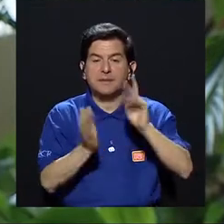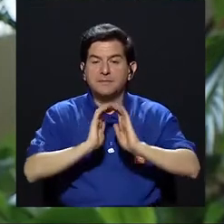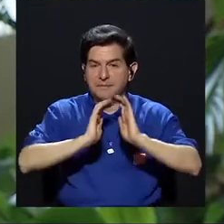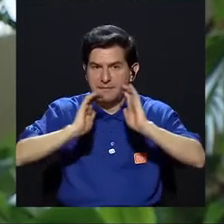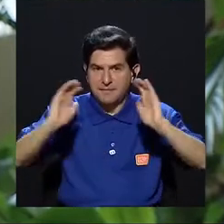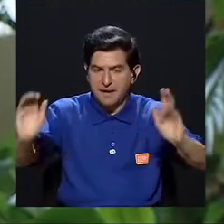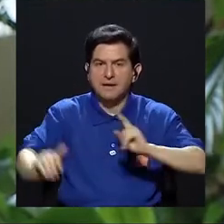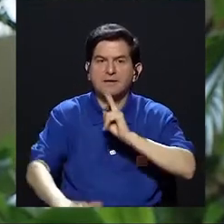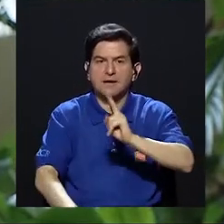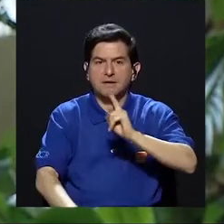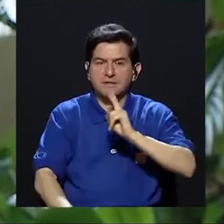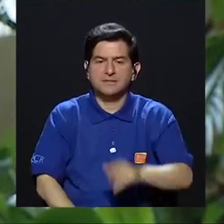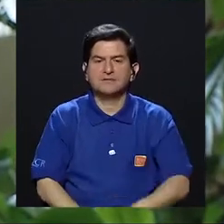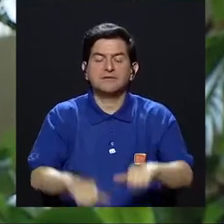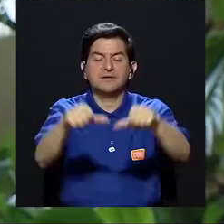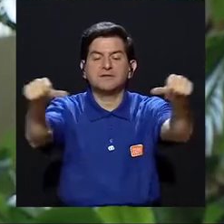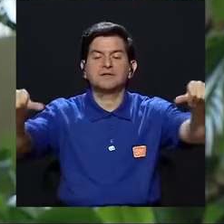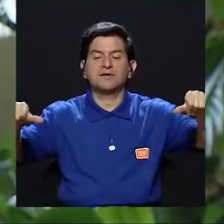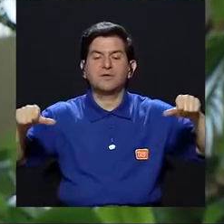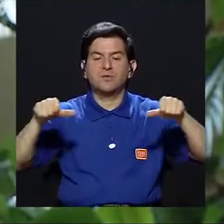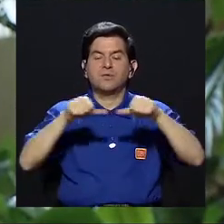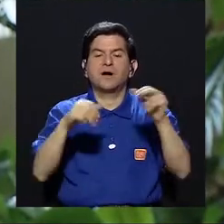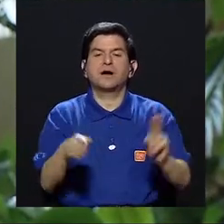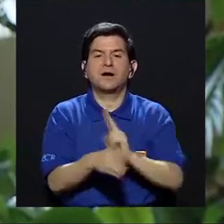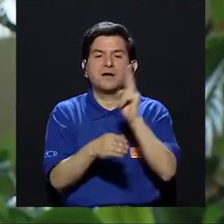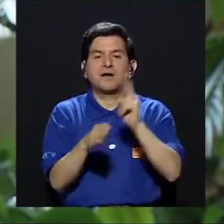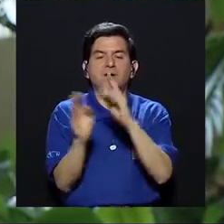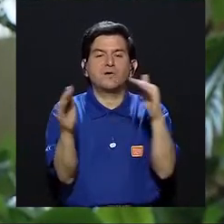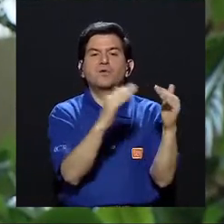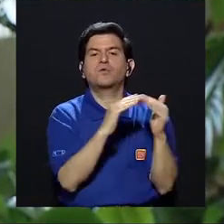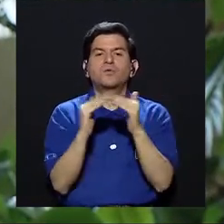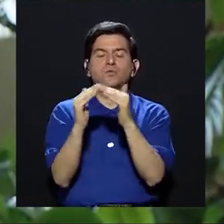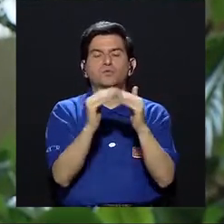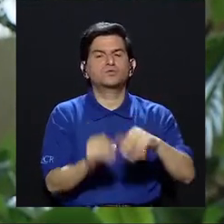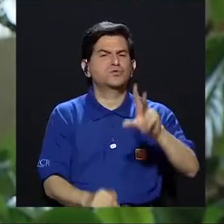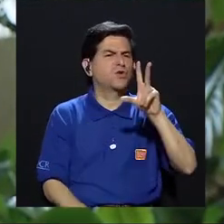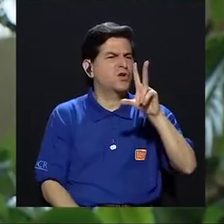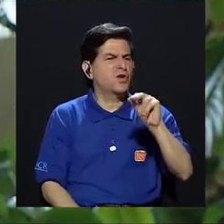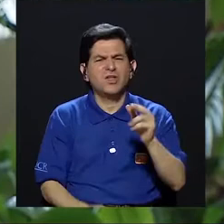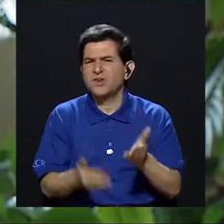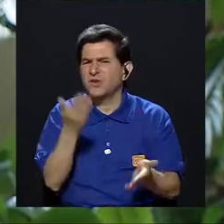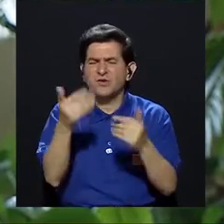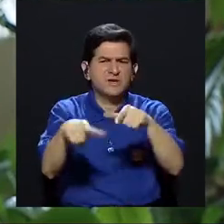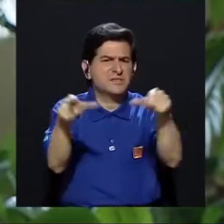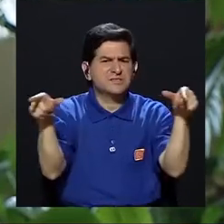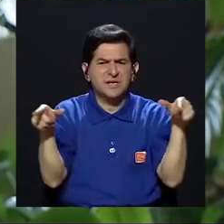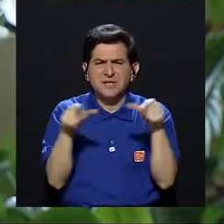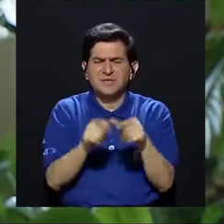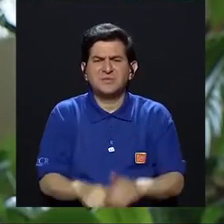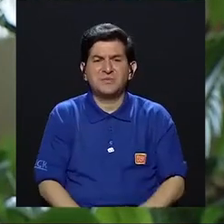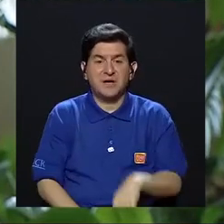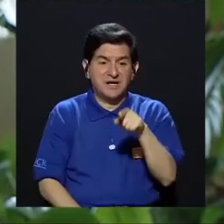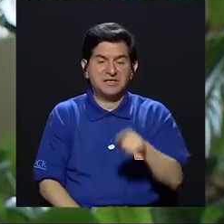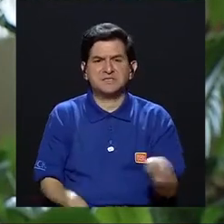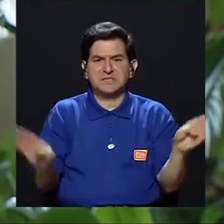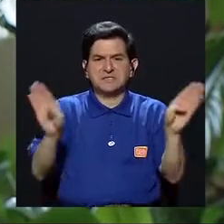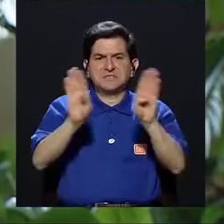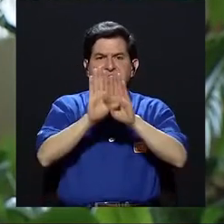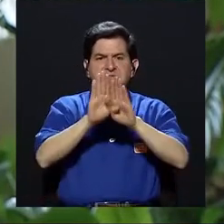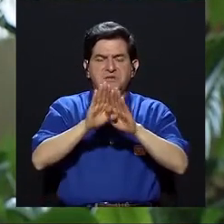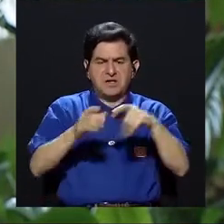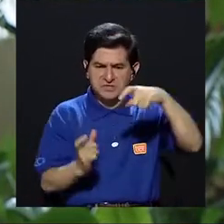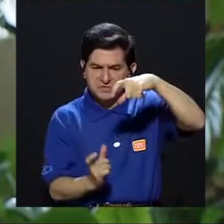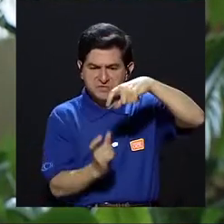infantiles realmente sean áreas para uso de la comunidad y no lugares con candado donde